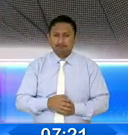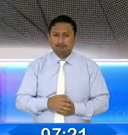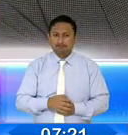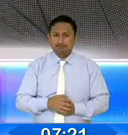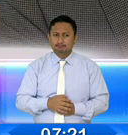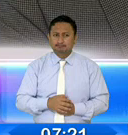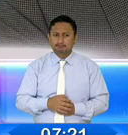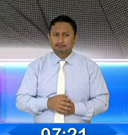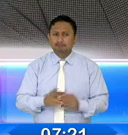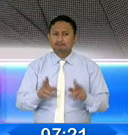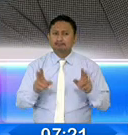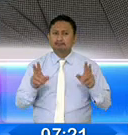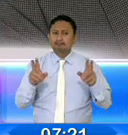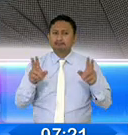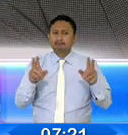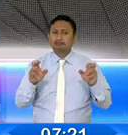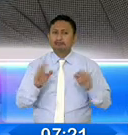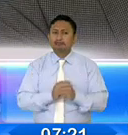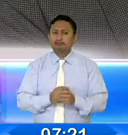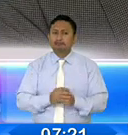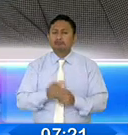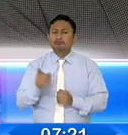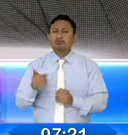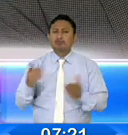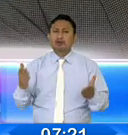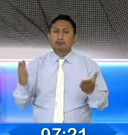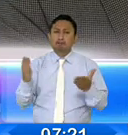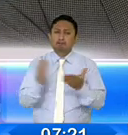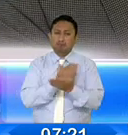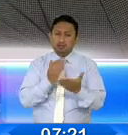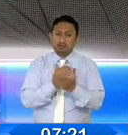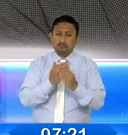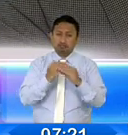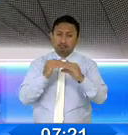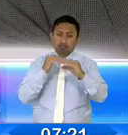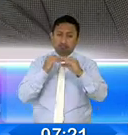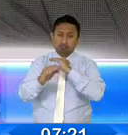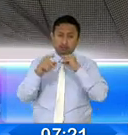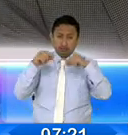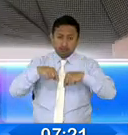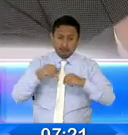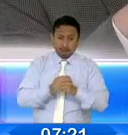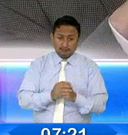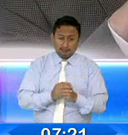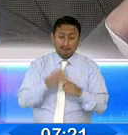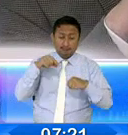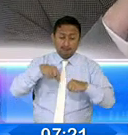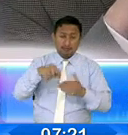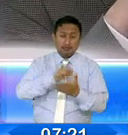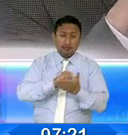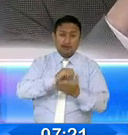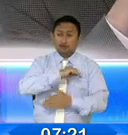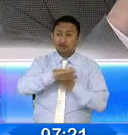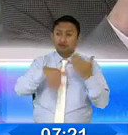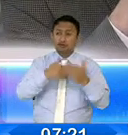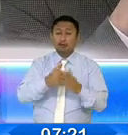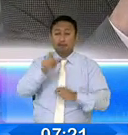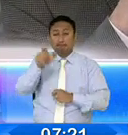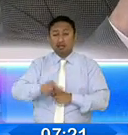En la directriz, en la manual donde que vamos a enviar, vamos a mandar para que todos los marchantes, todos los que